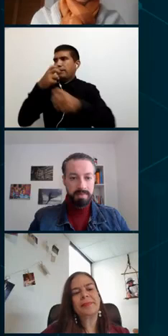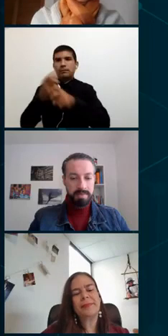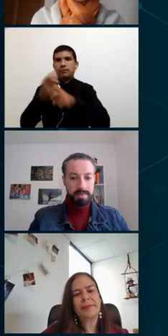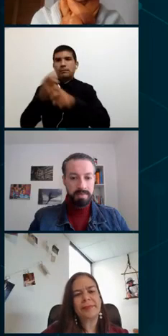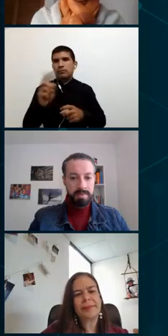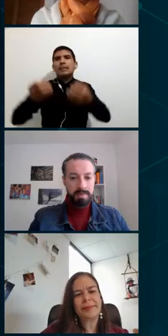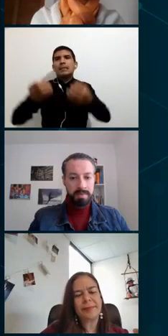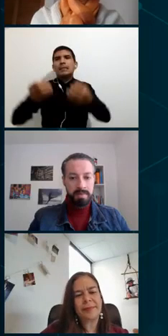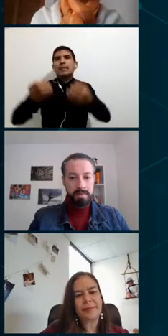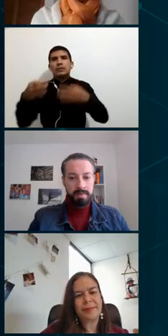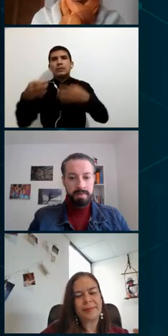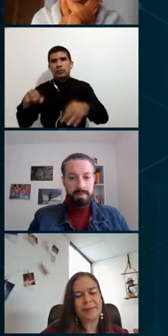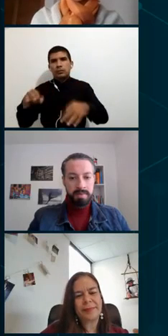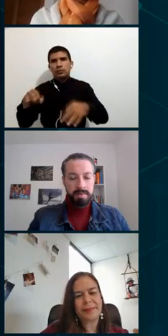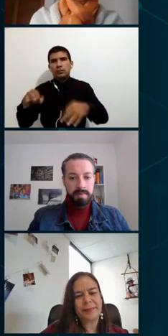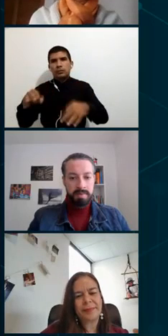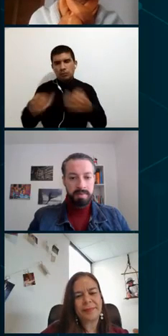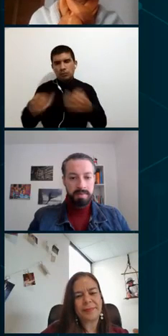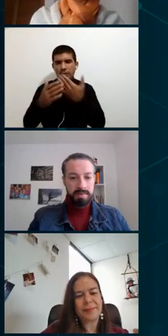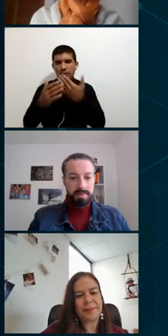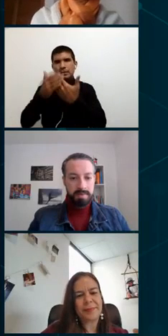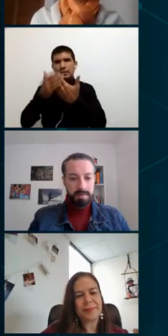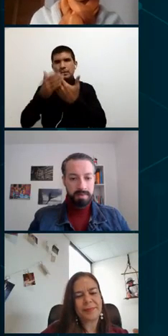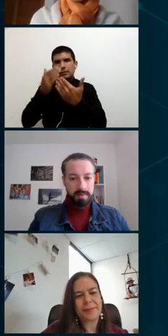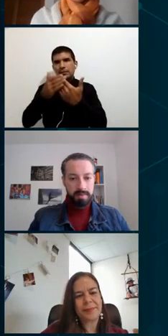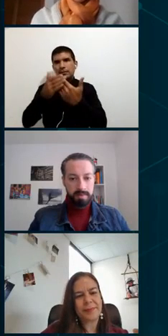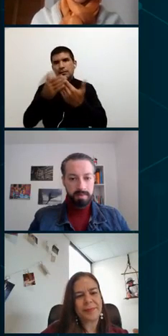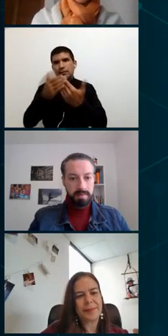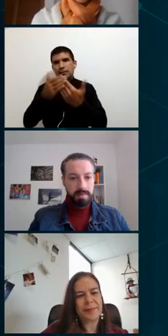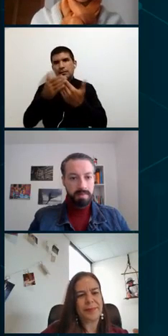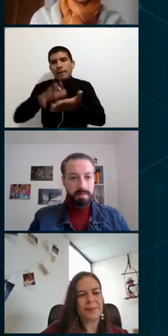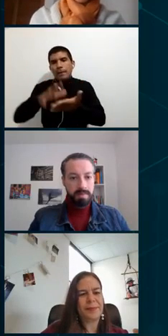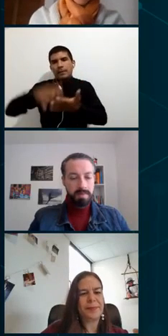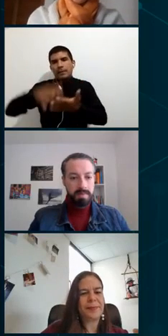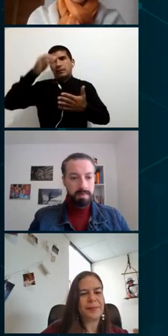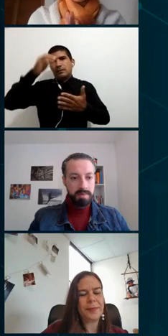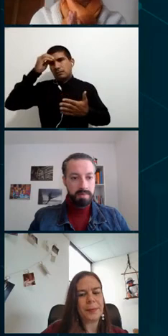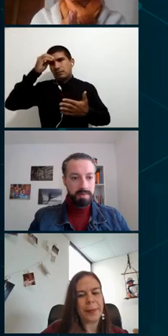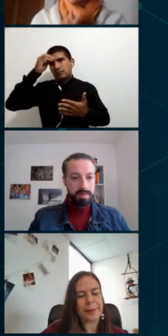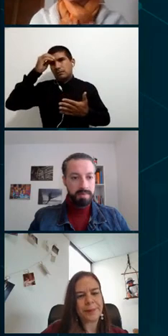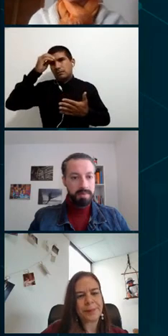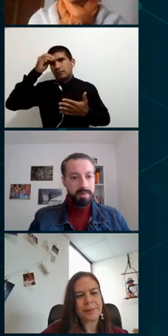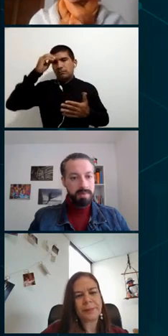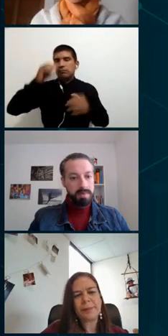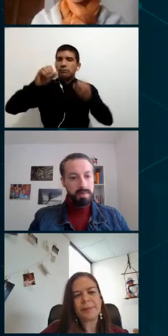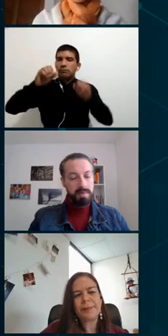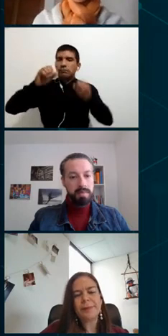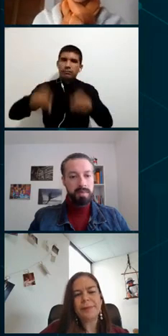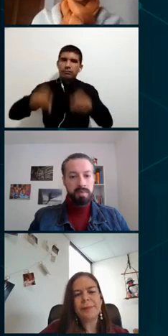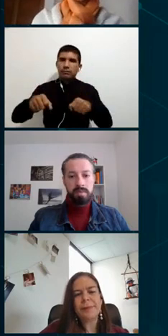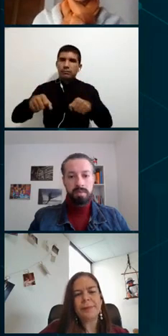constantes, así como ustedes, así que nada, aquí estamos al mismo nivel. Bueno, voy a entrar